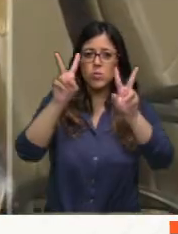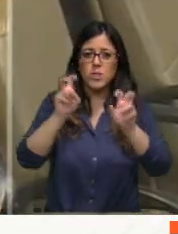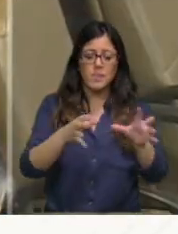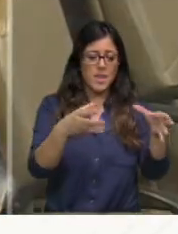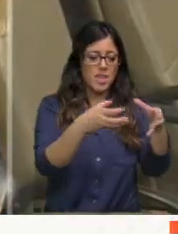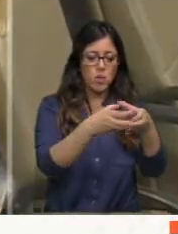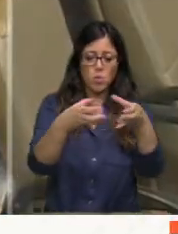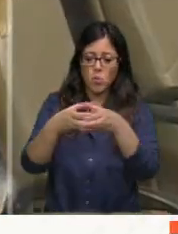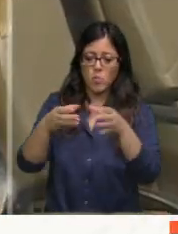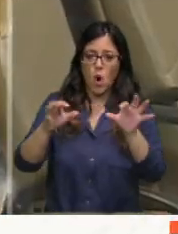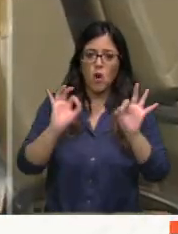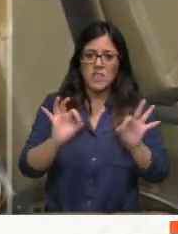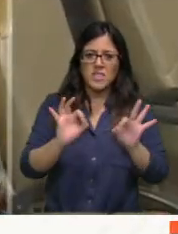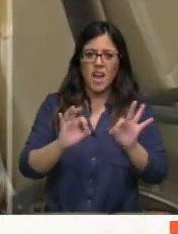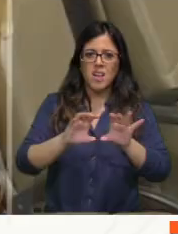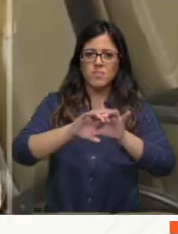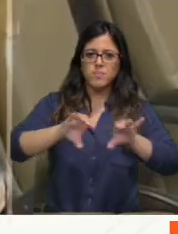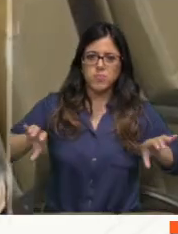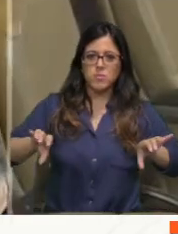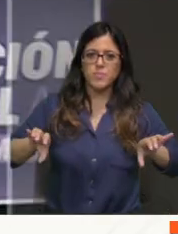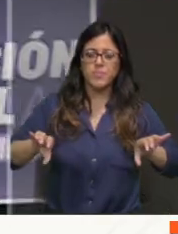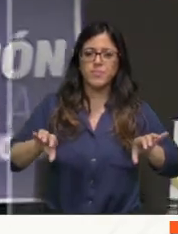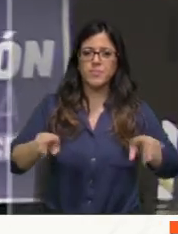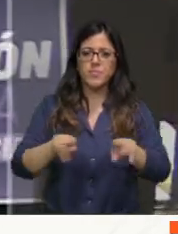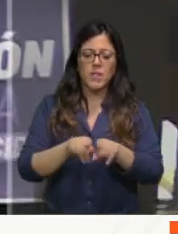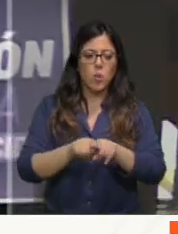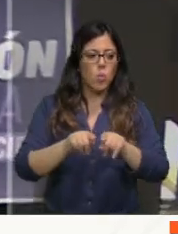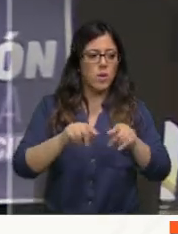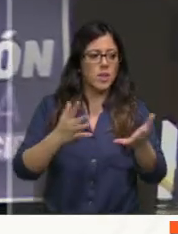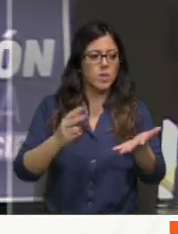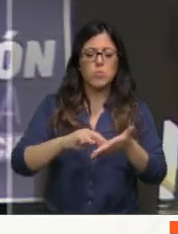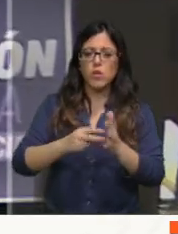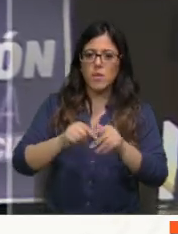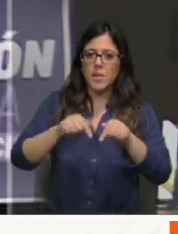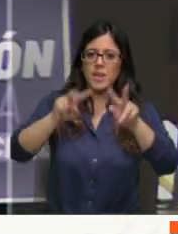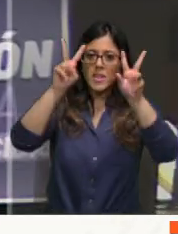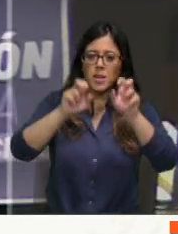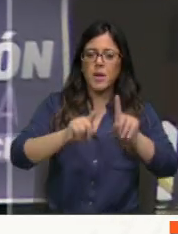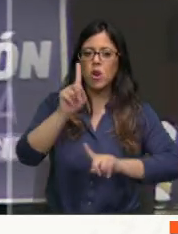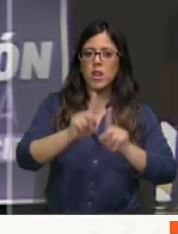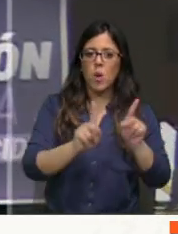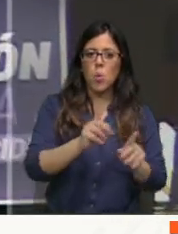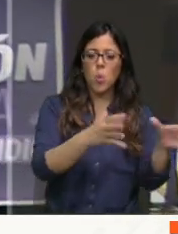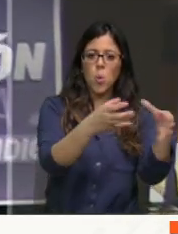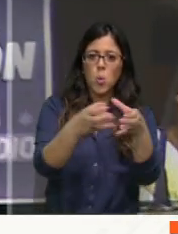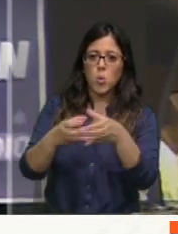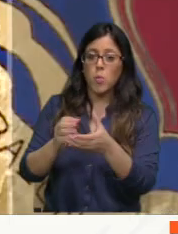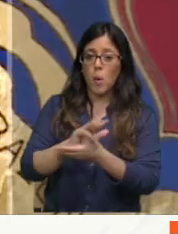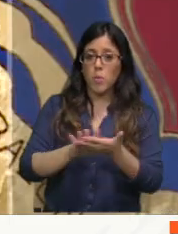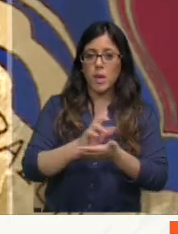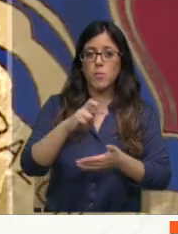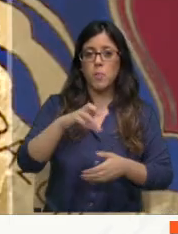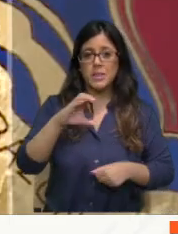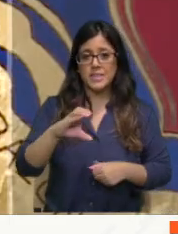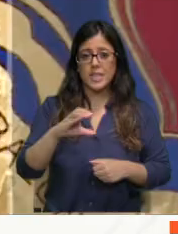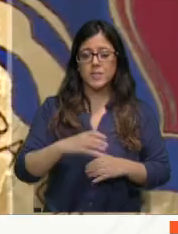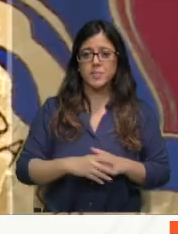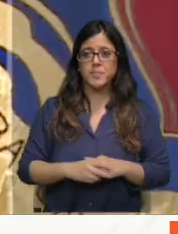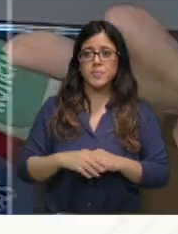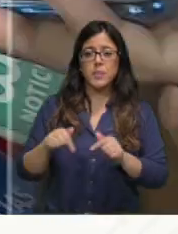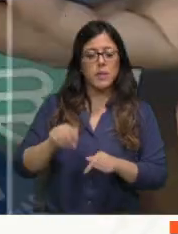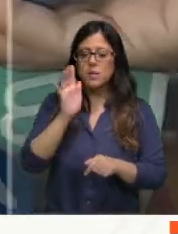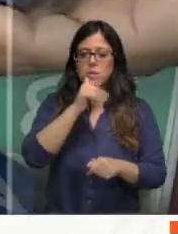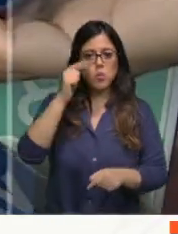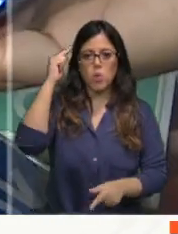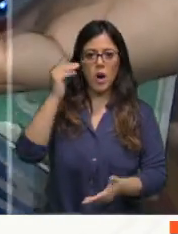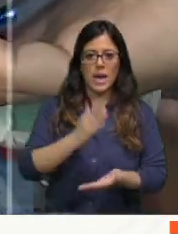el ruido se acrecienta Con la indefinición frente al tema que mantienen todavía algunas bancadas como la del pc todavía no lo tenemos decidido